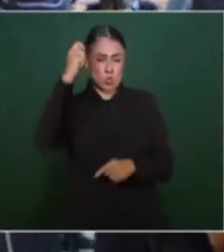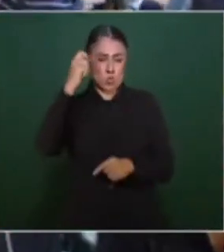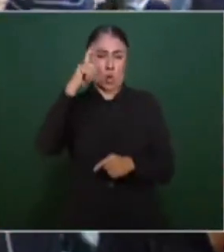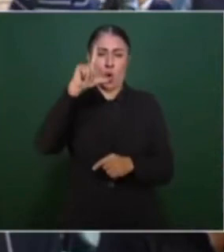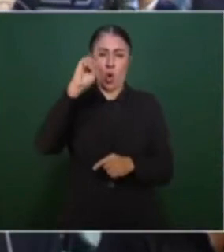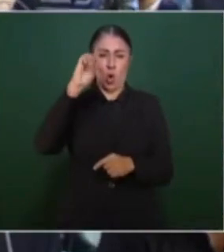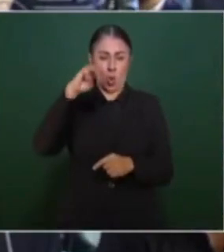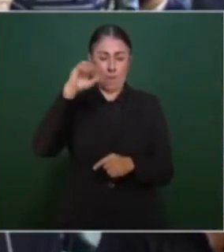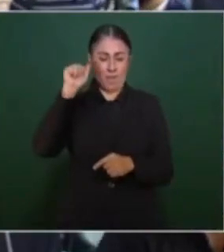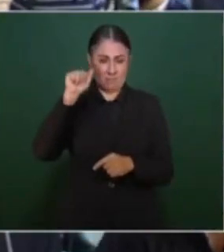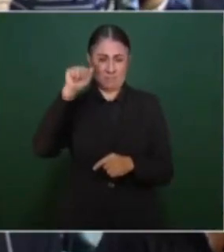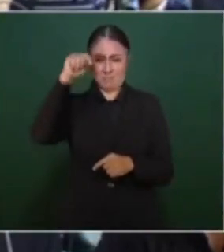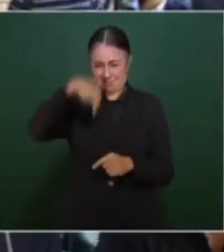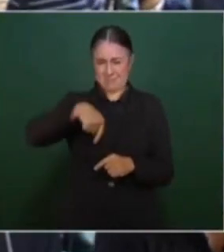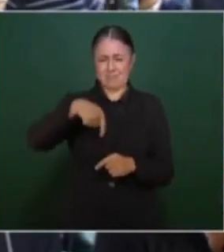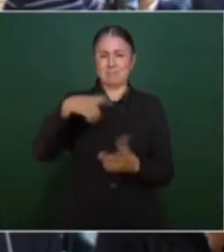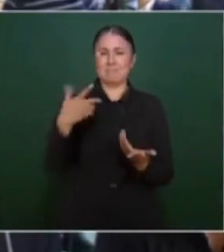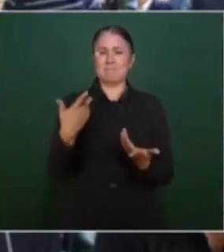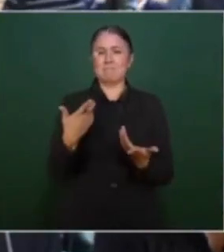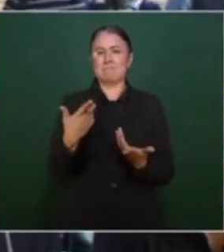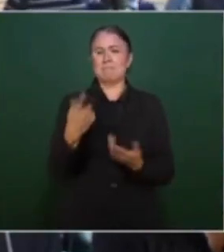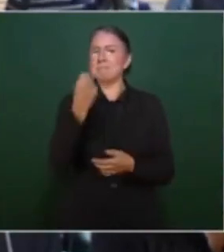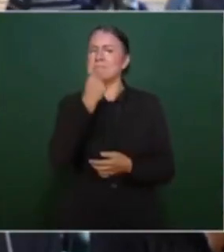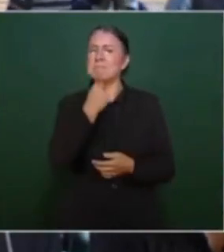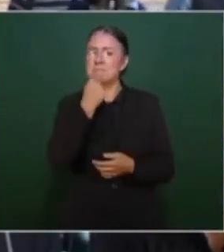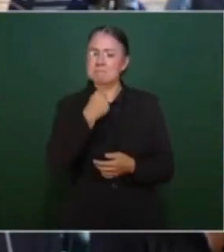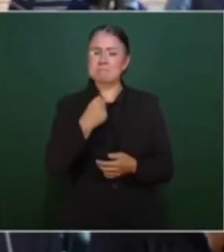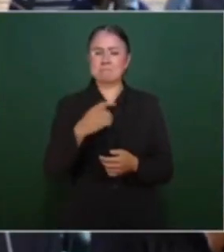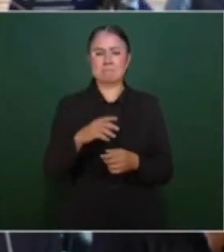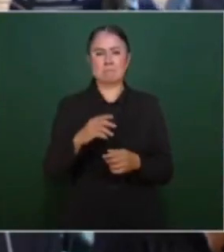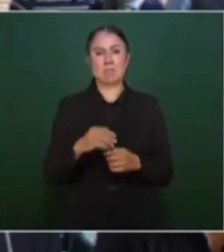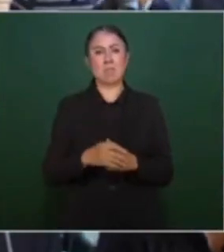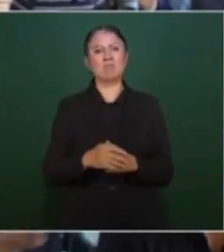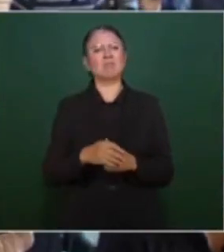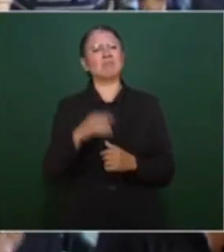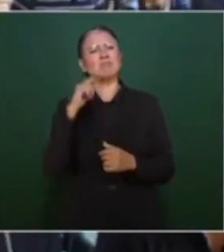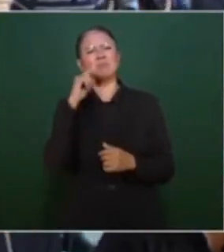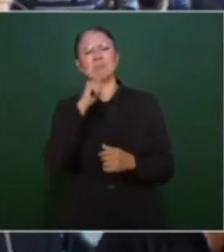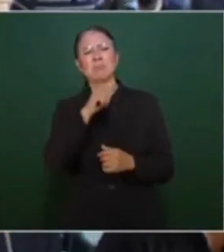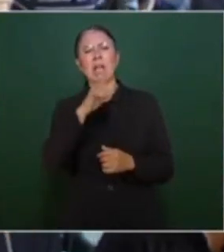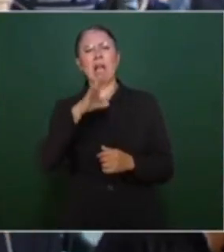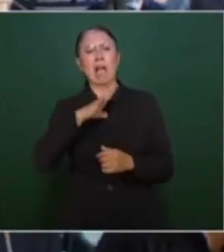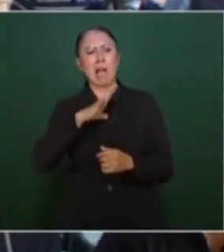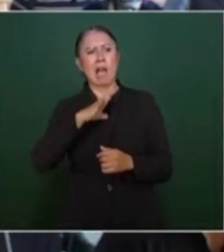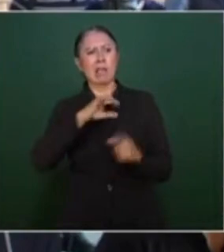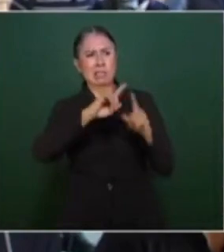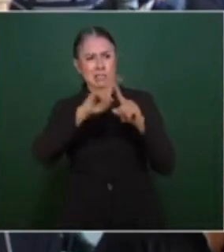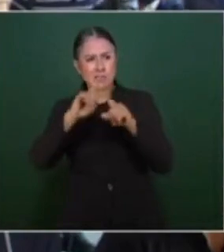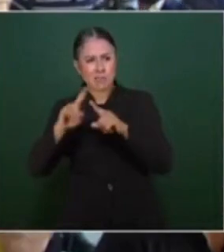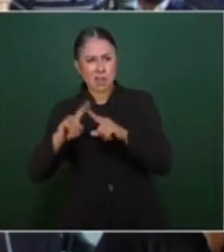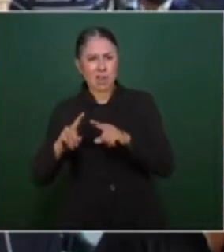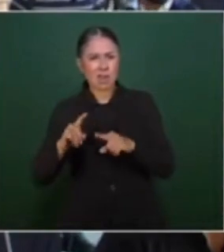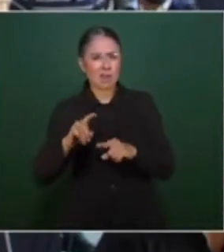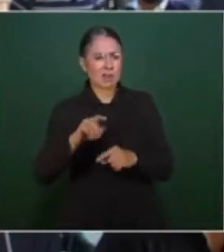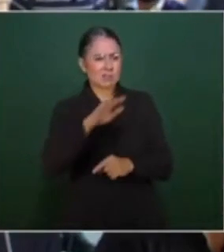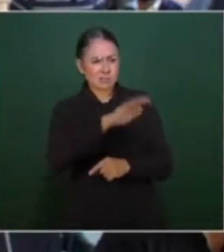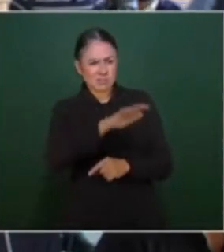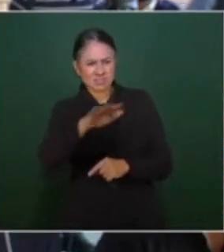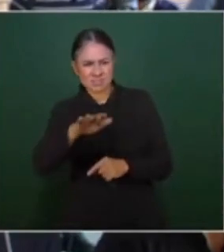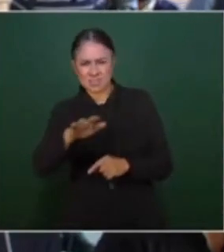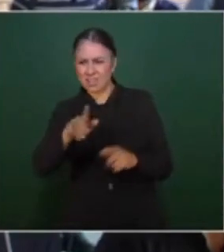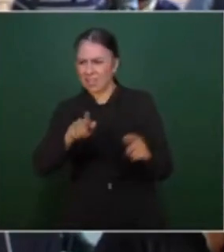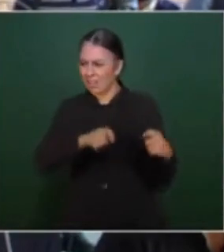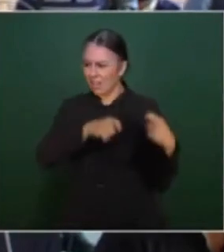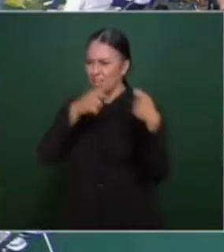Tepic. Se concesionaron áreas que nos corresponden a los nayaritas, a la iniciativa